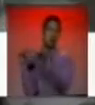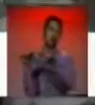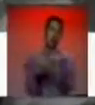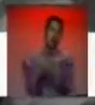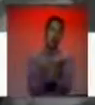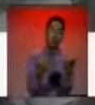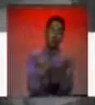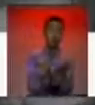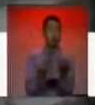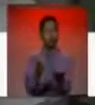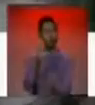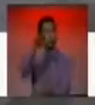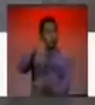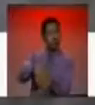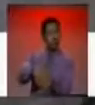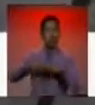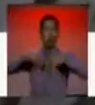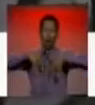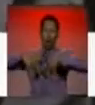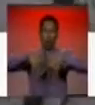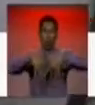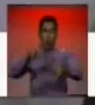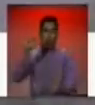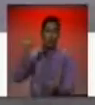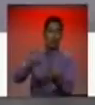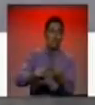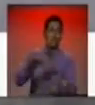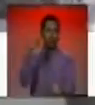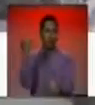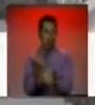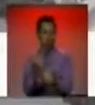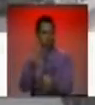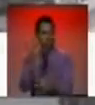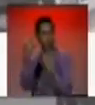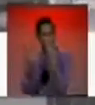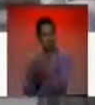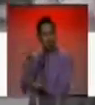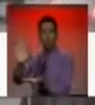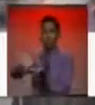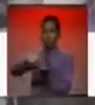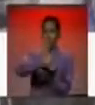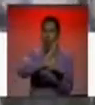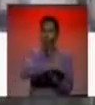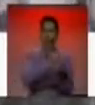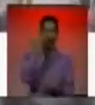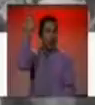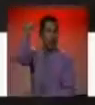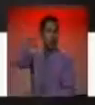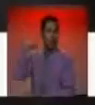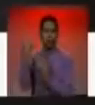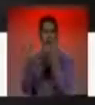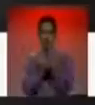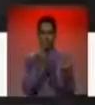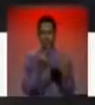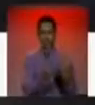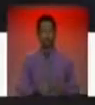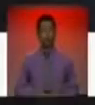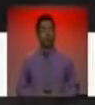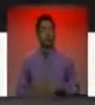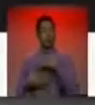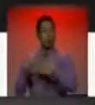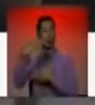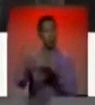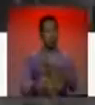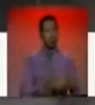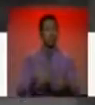a ellos participó en una caravana que llegó hasta Loja y visitó los barrios tradicionales de la Centinela del Sur. Posteriormente